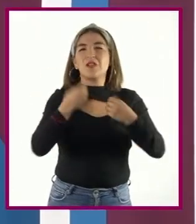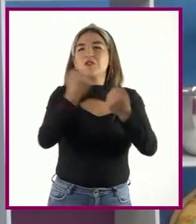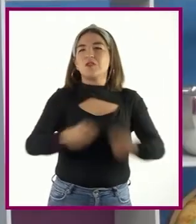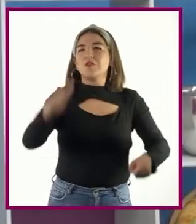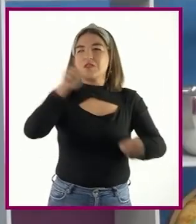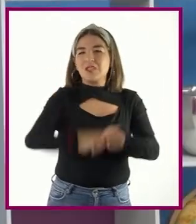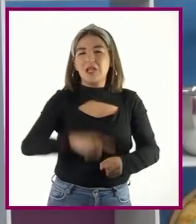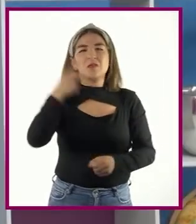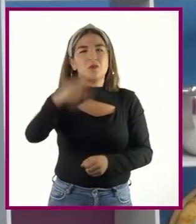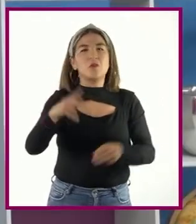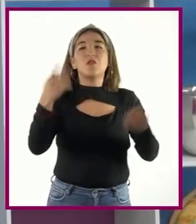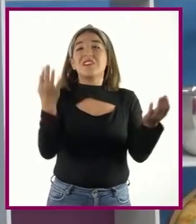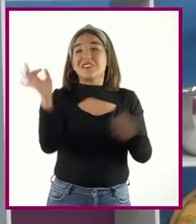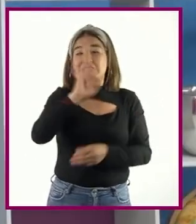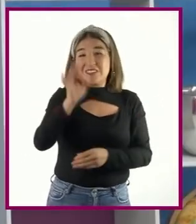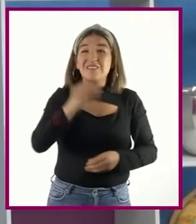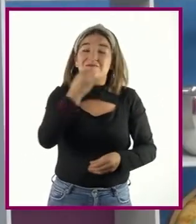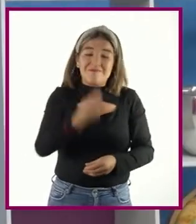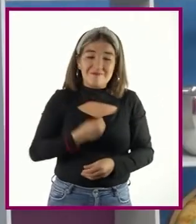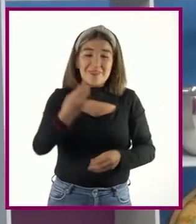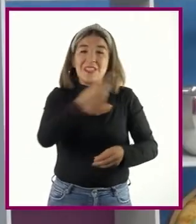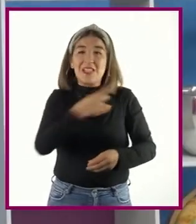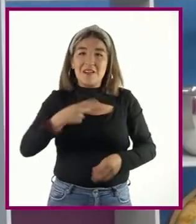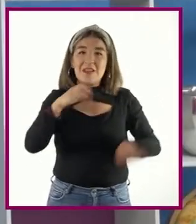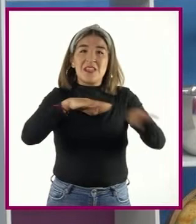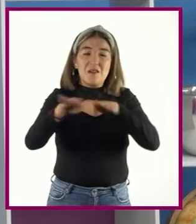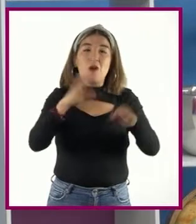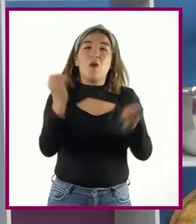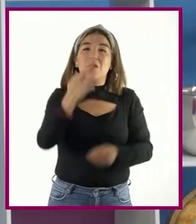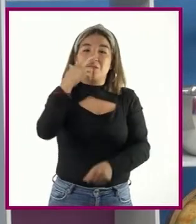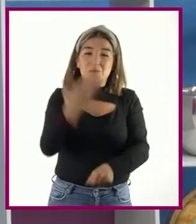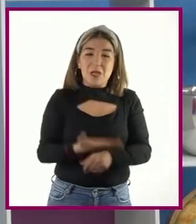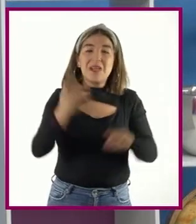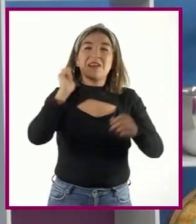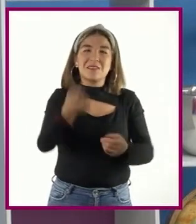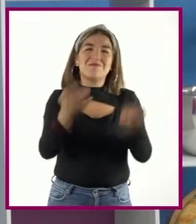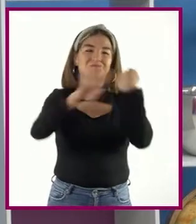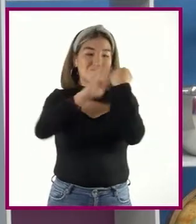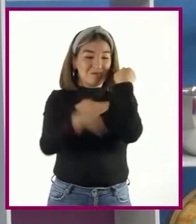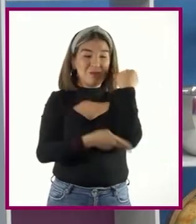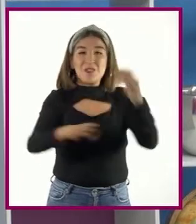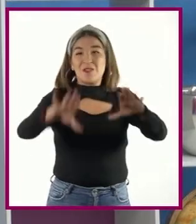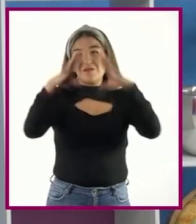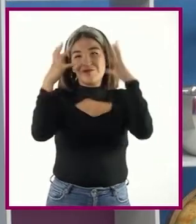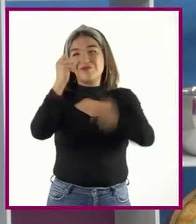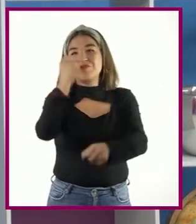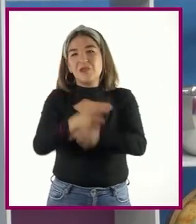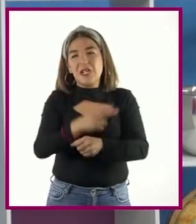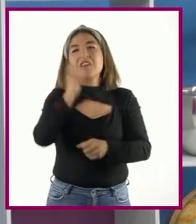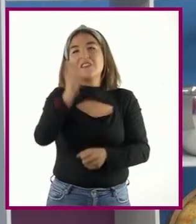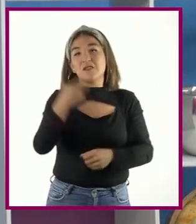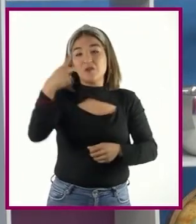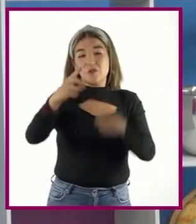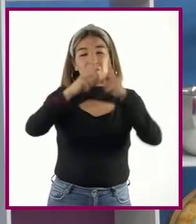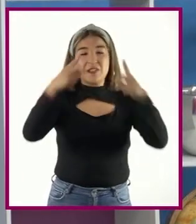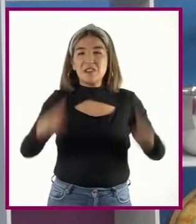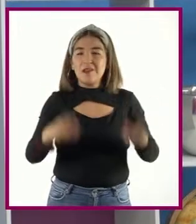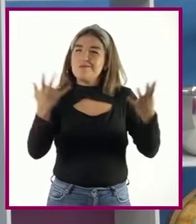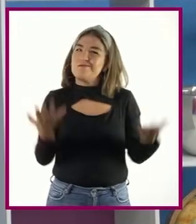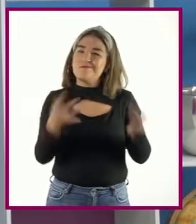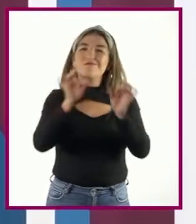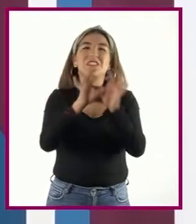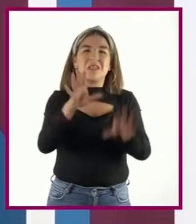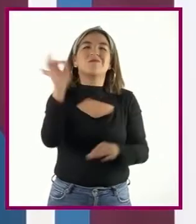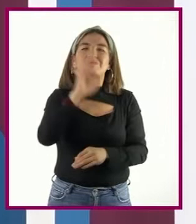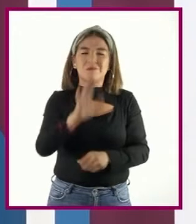En caso de que tengan que trabajar o asumir otras responsabilidades, como la maternidad, se sabe que su desarrollo se puede ver